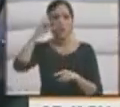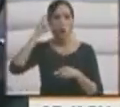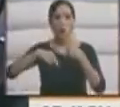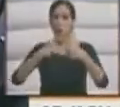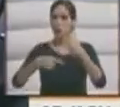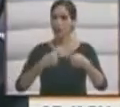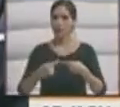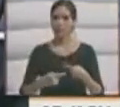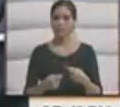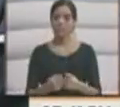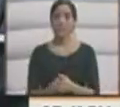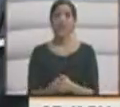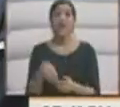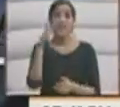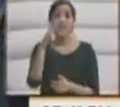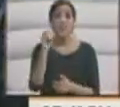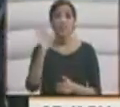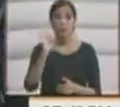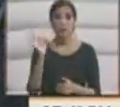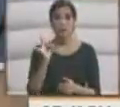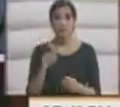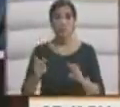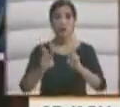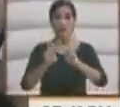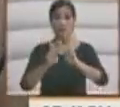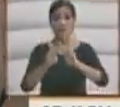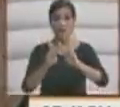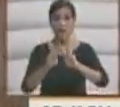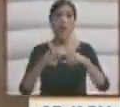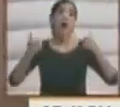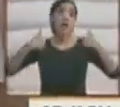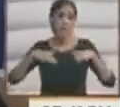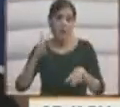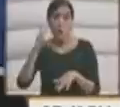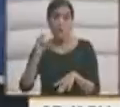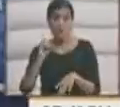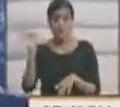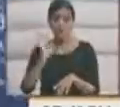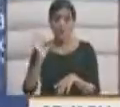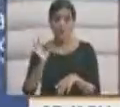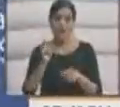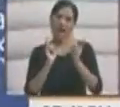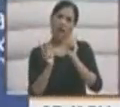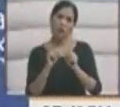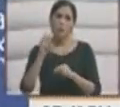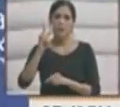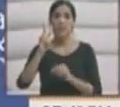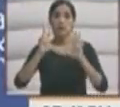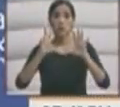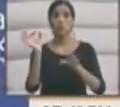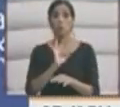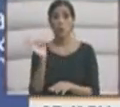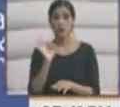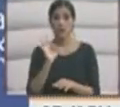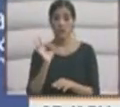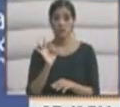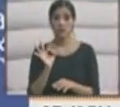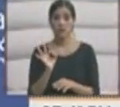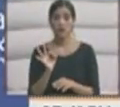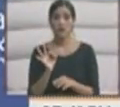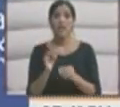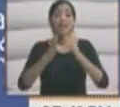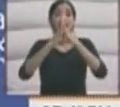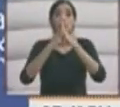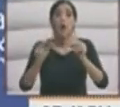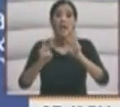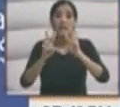20% de todas las viviendas de la Gran Misión Vivienda de Venezuela, al menos el 20%, algunos años ha llegado al 28%, de todas las